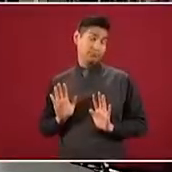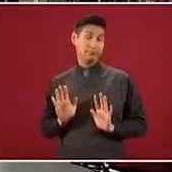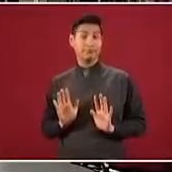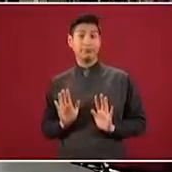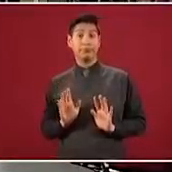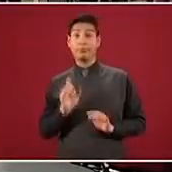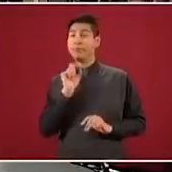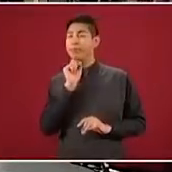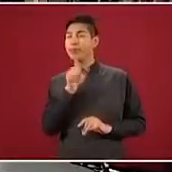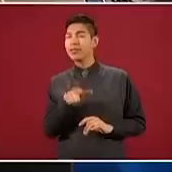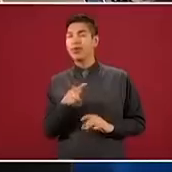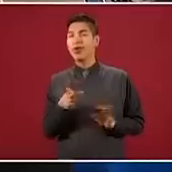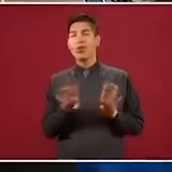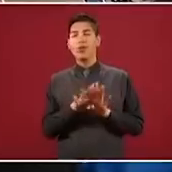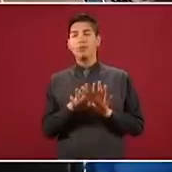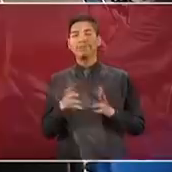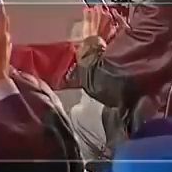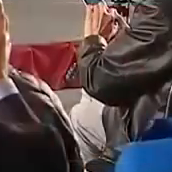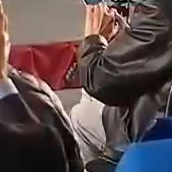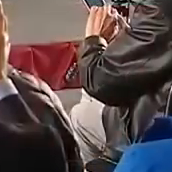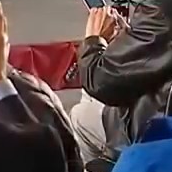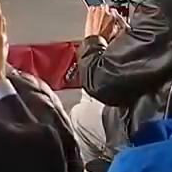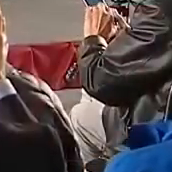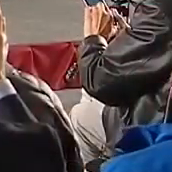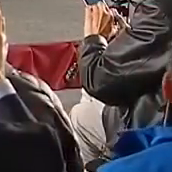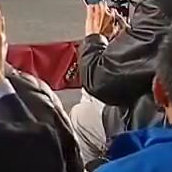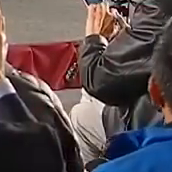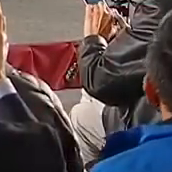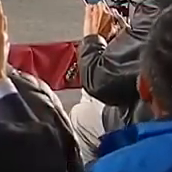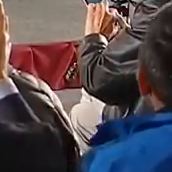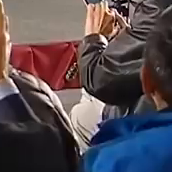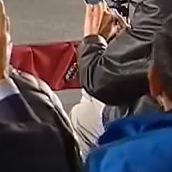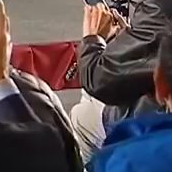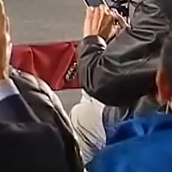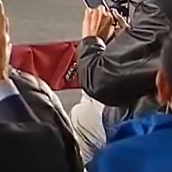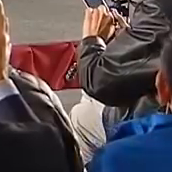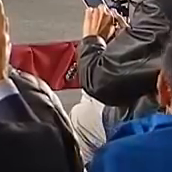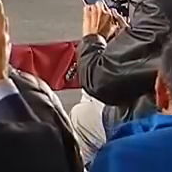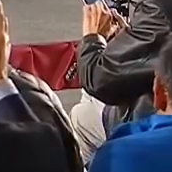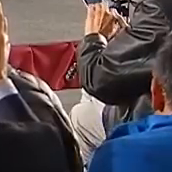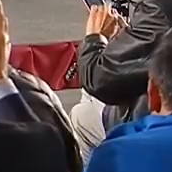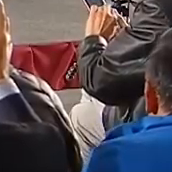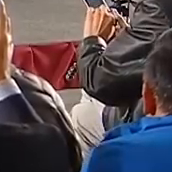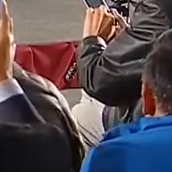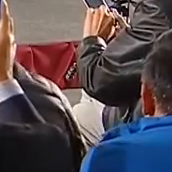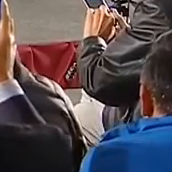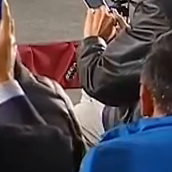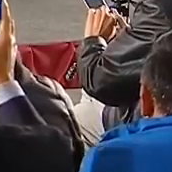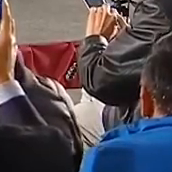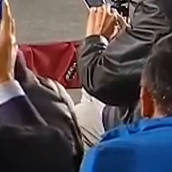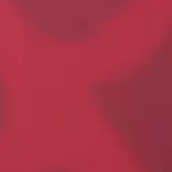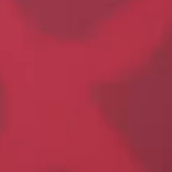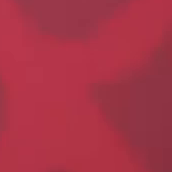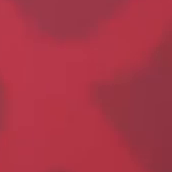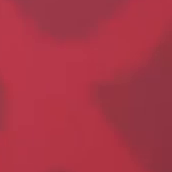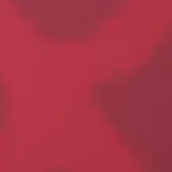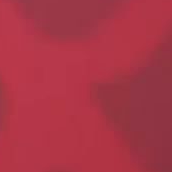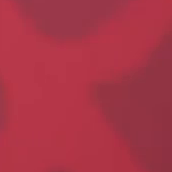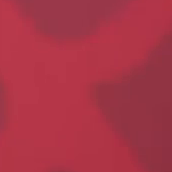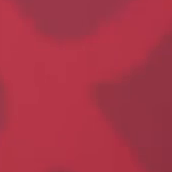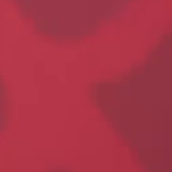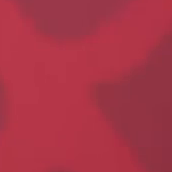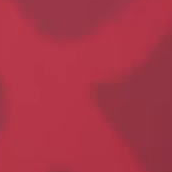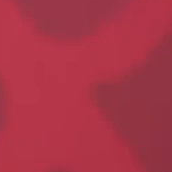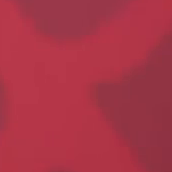A veces se topa uno con gente de muy bajos